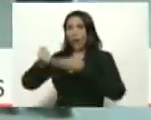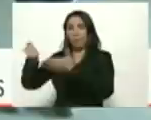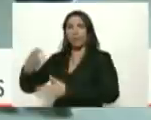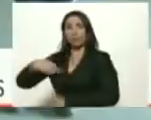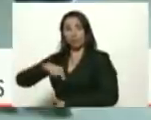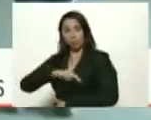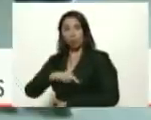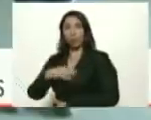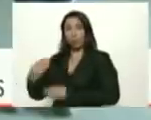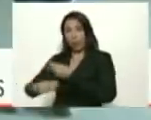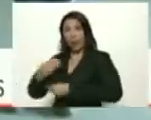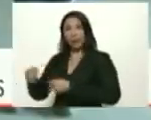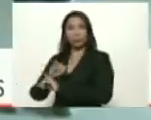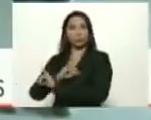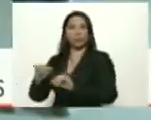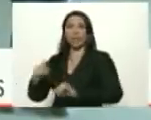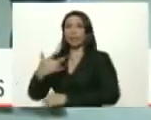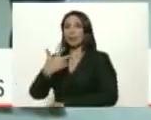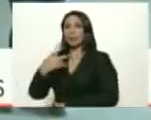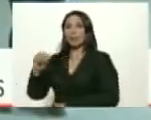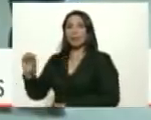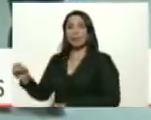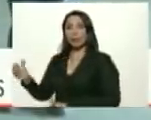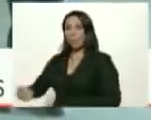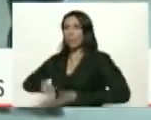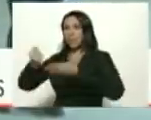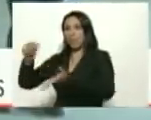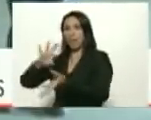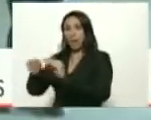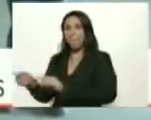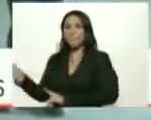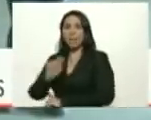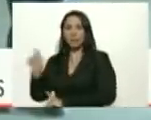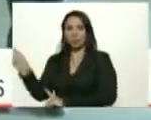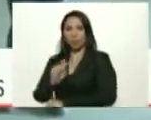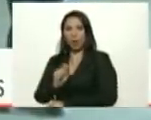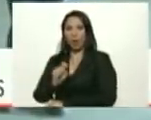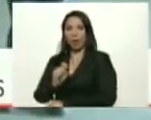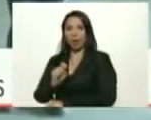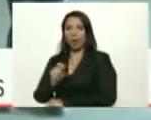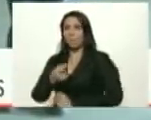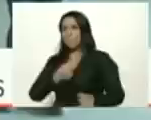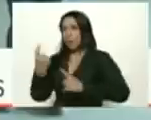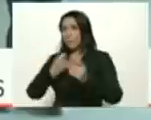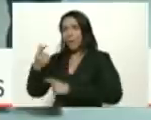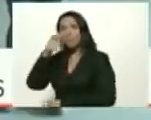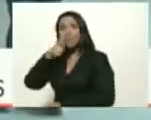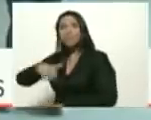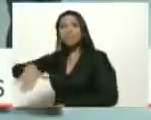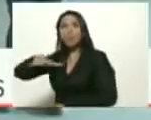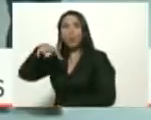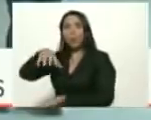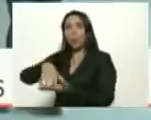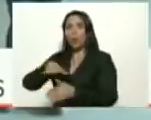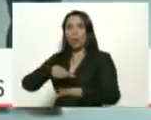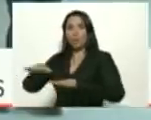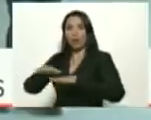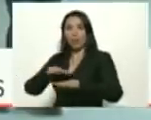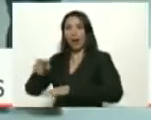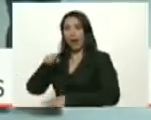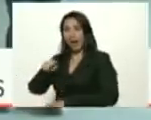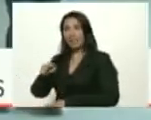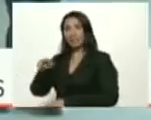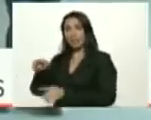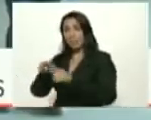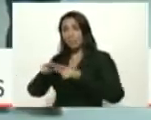hemos cumplido, ya estamos en 300.000 combos mensuales que abastecen al pueblo de COGEDE, parte de la población